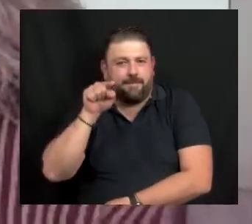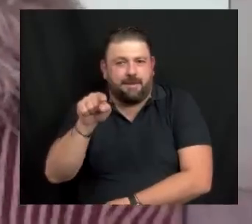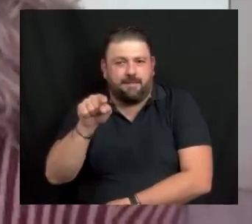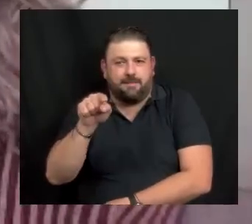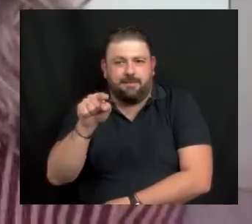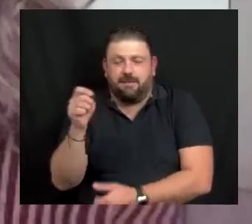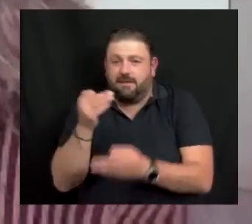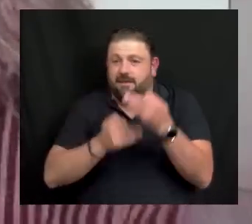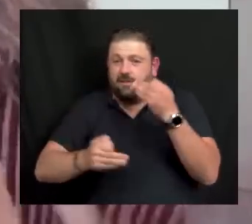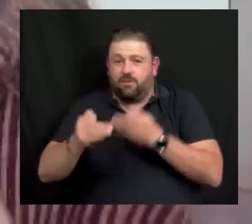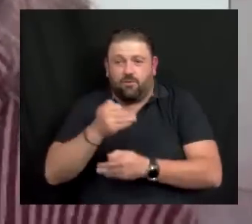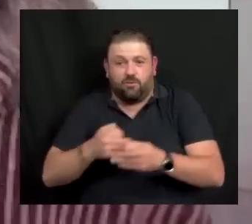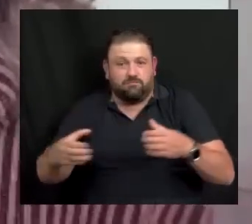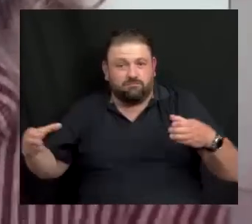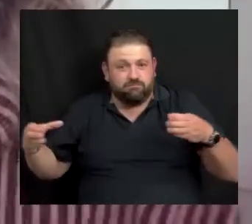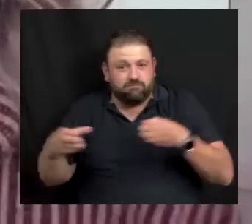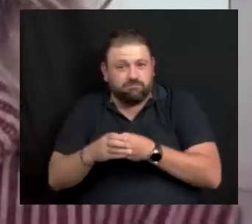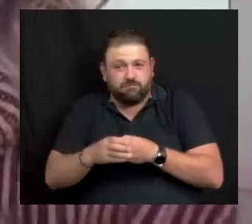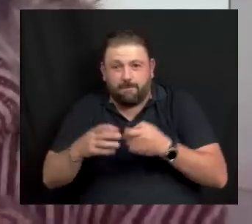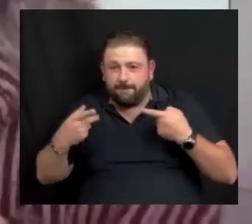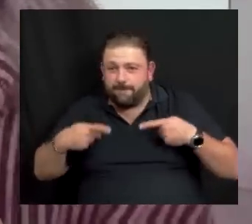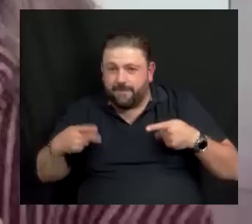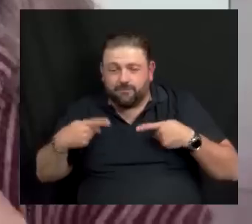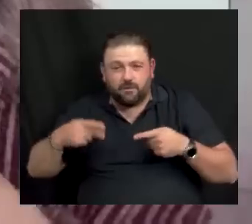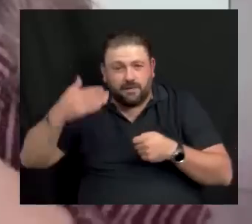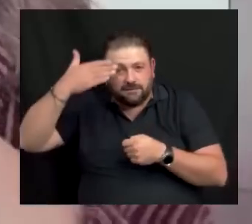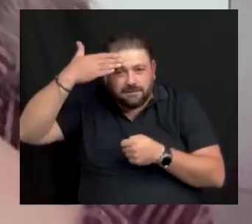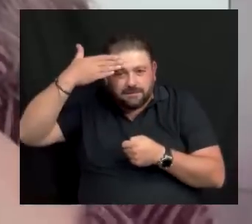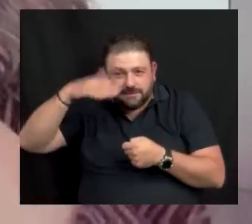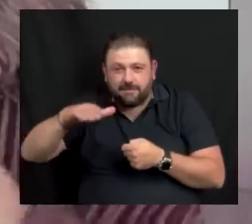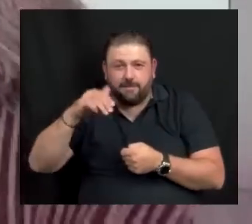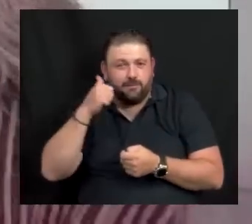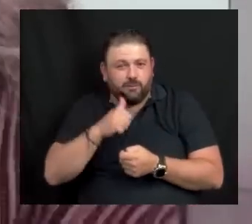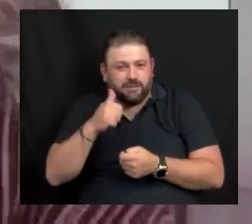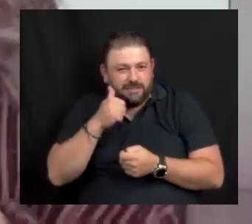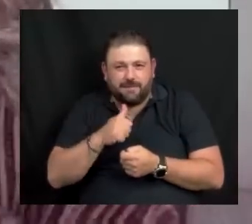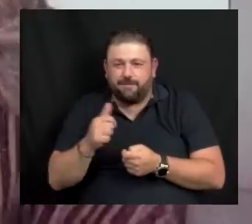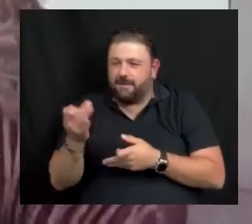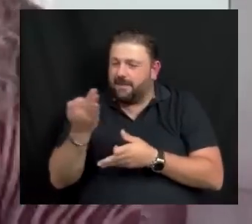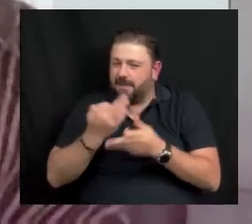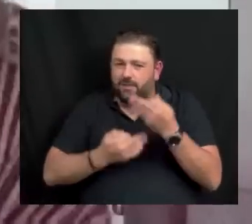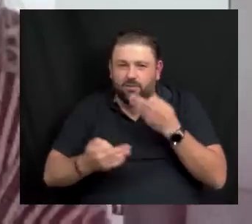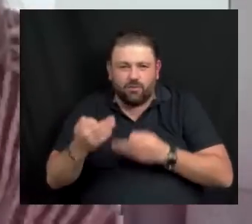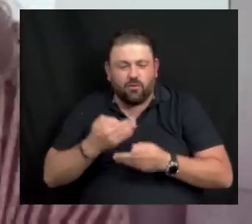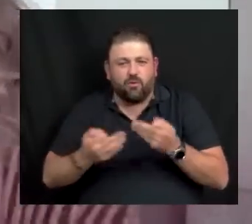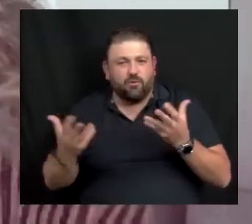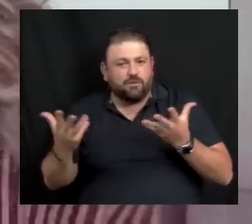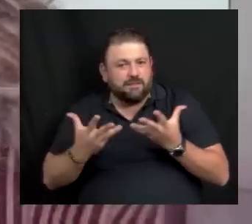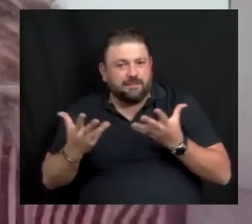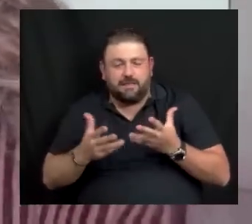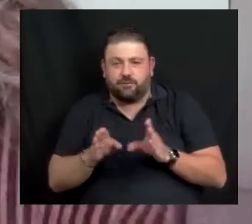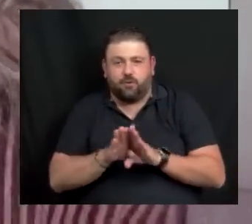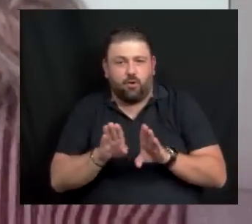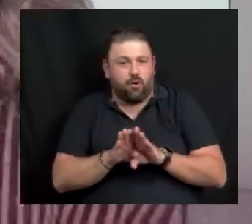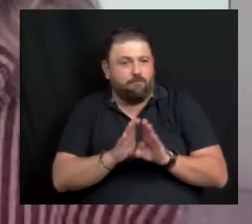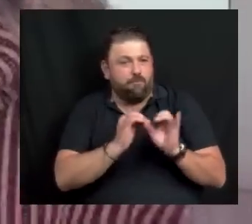personas que nos reunimos ahí, sabemos que es algo que nos hicieron personalizado, porque